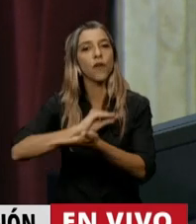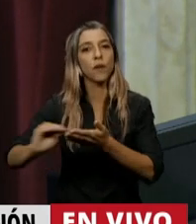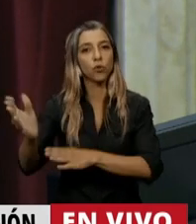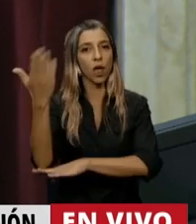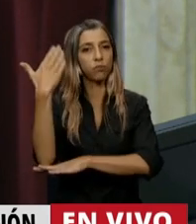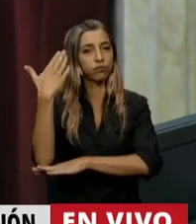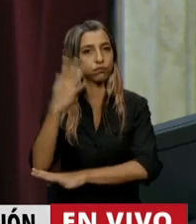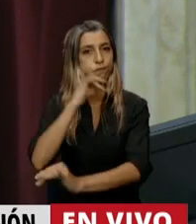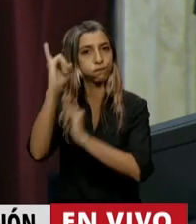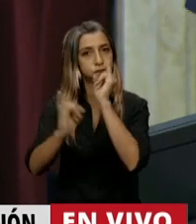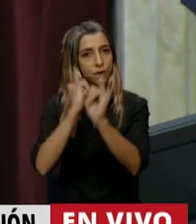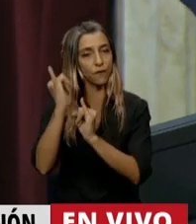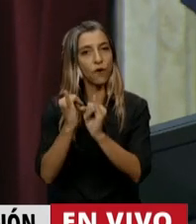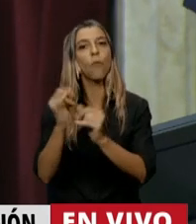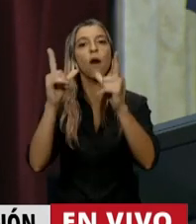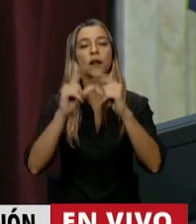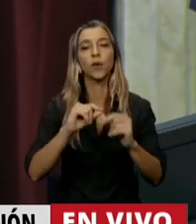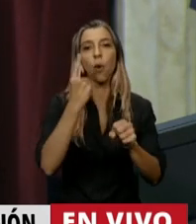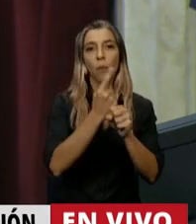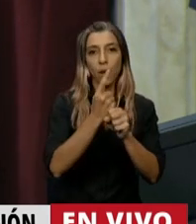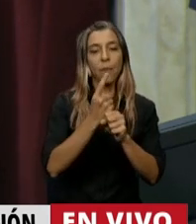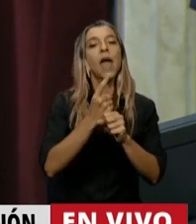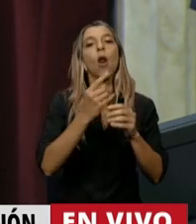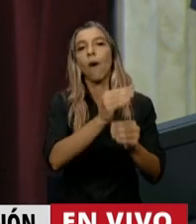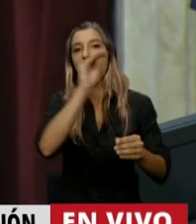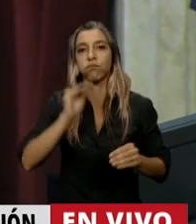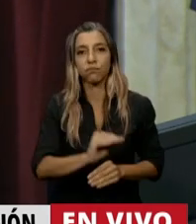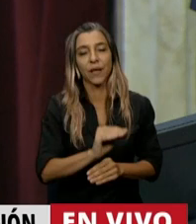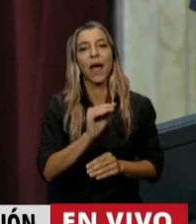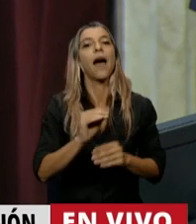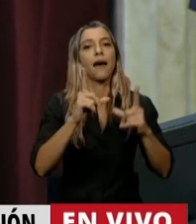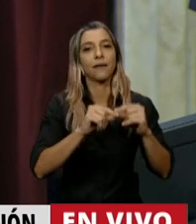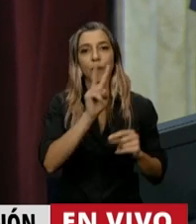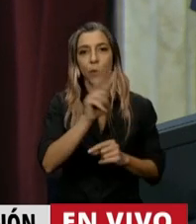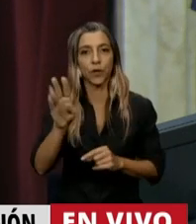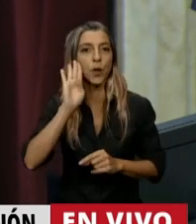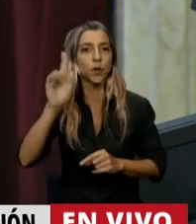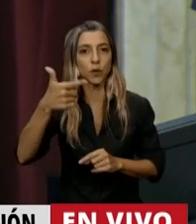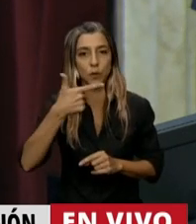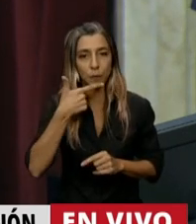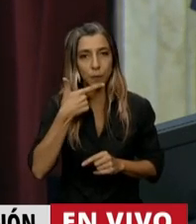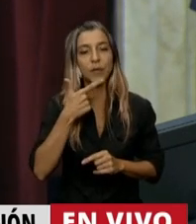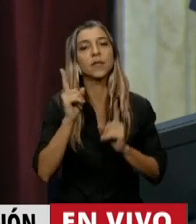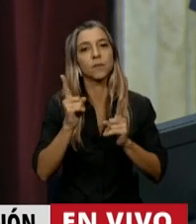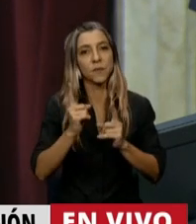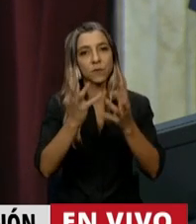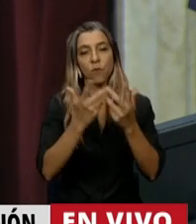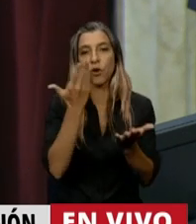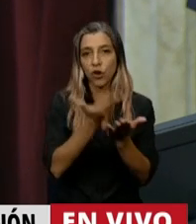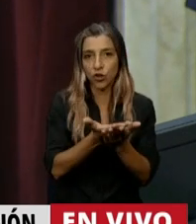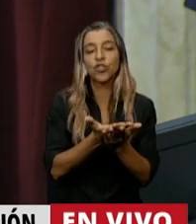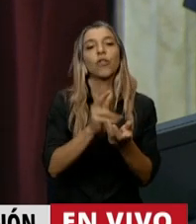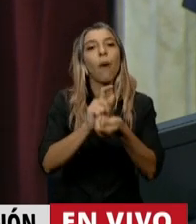1º que sustituye el artículo 22 bis inciso b recaído en el proyecto de ley por el que se